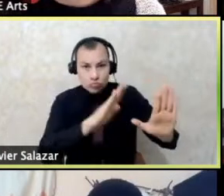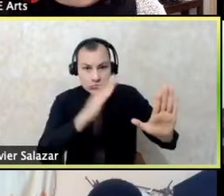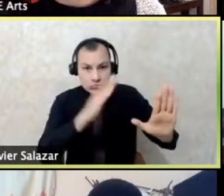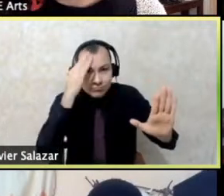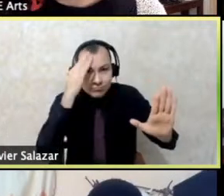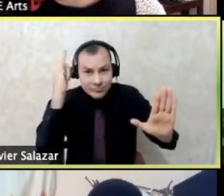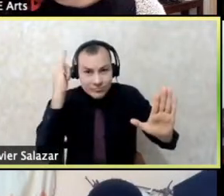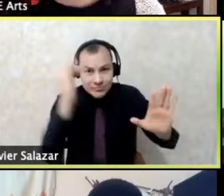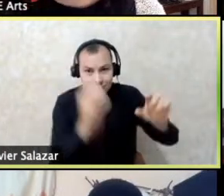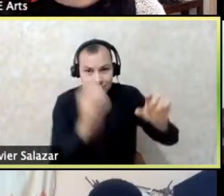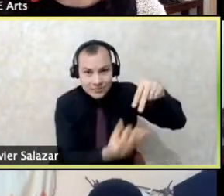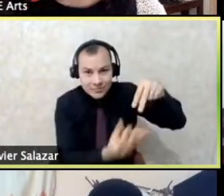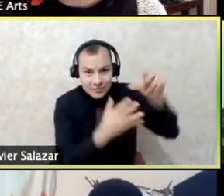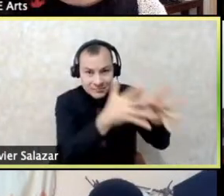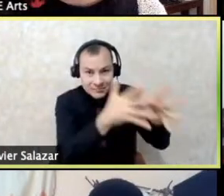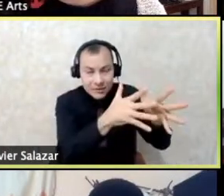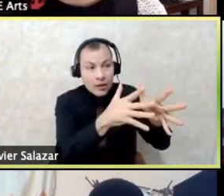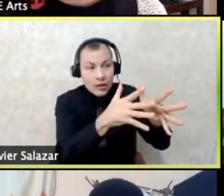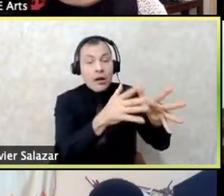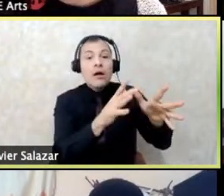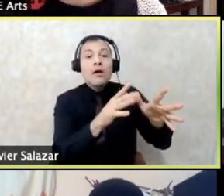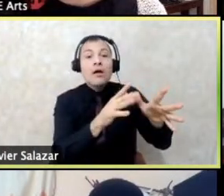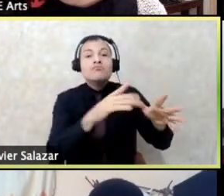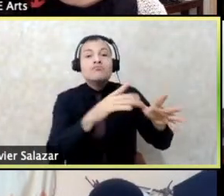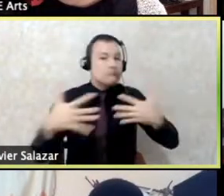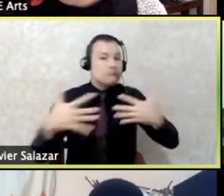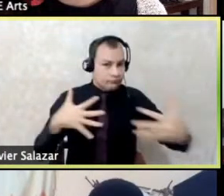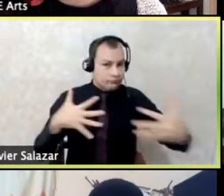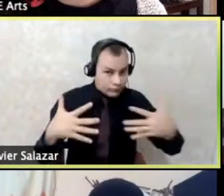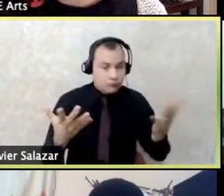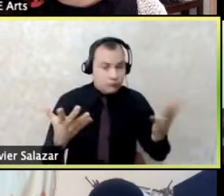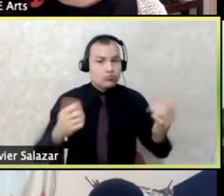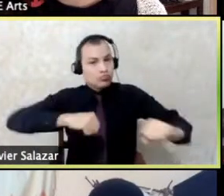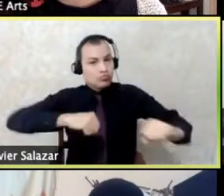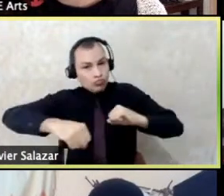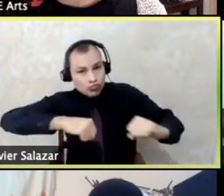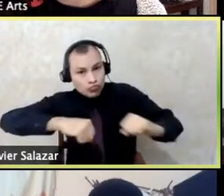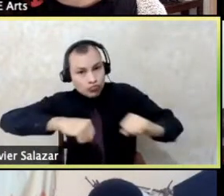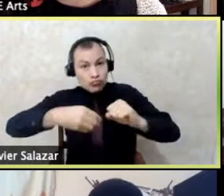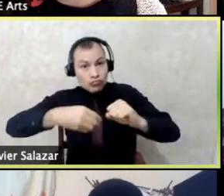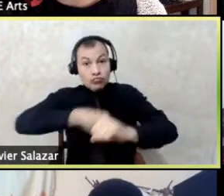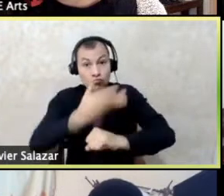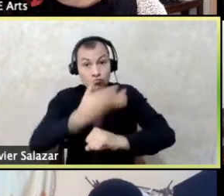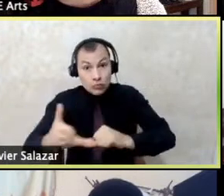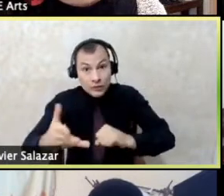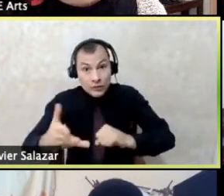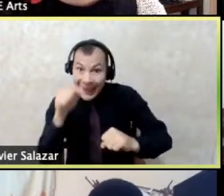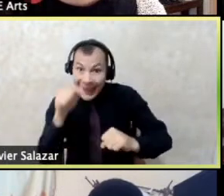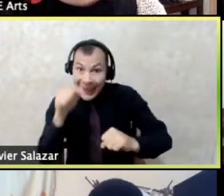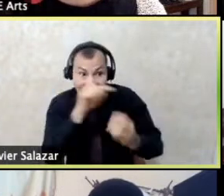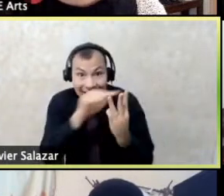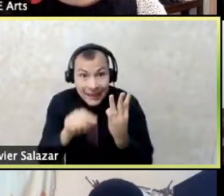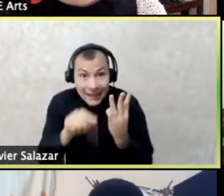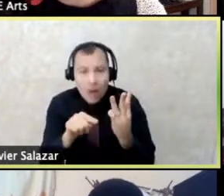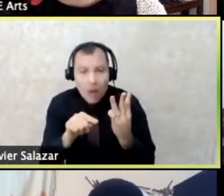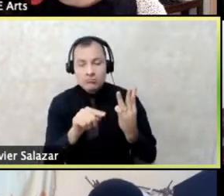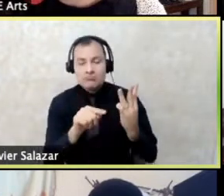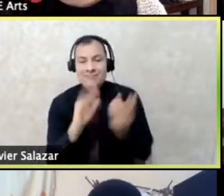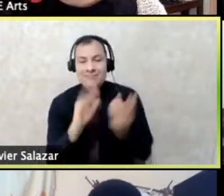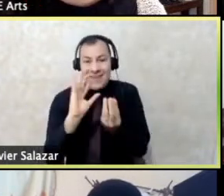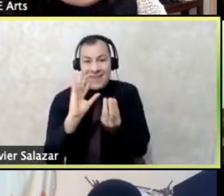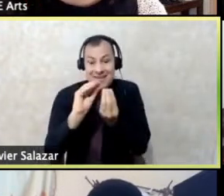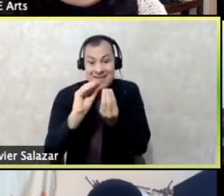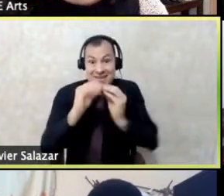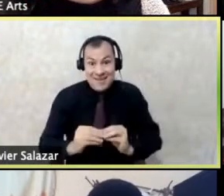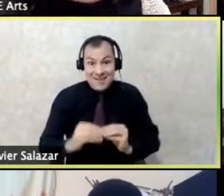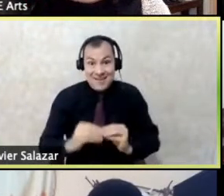poesía. Nosotros usamos esas estrategias de arte para que los jóvenes